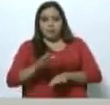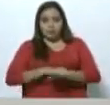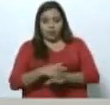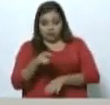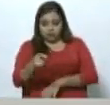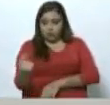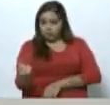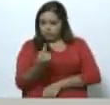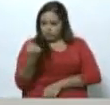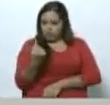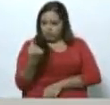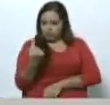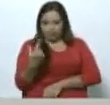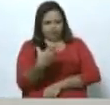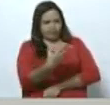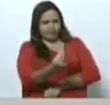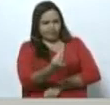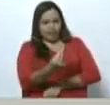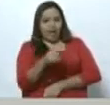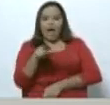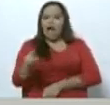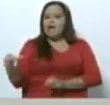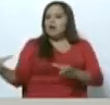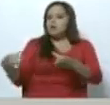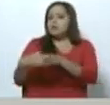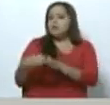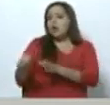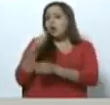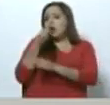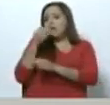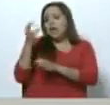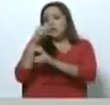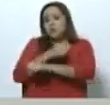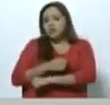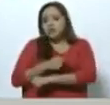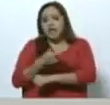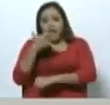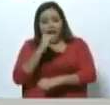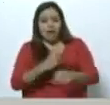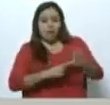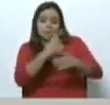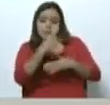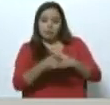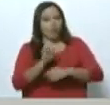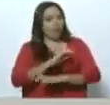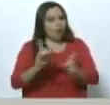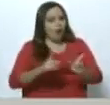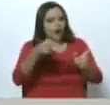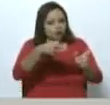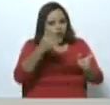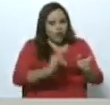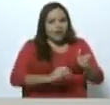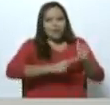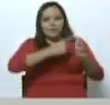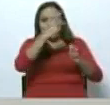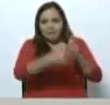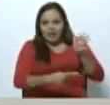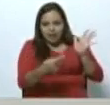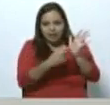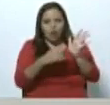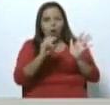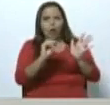solo, eso no fue que se reunieron en una cena, no, mira, no, eso está dentro del plan del decreto de Obama.